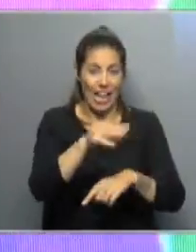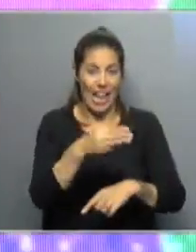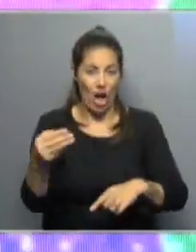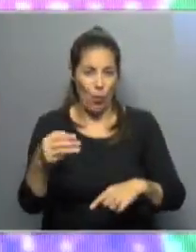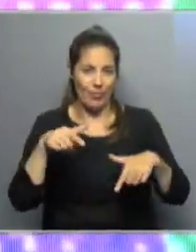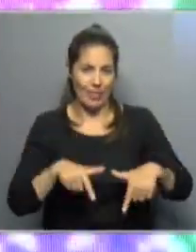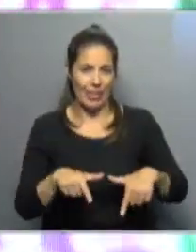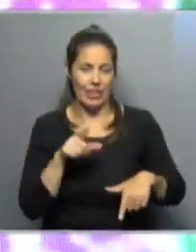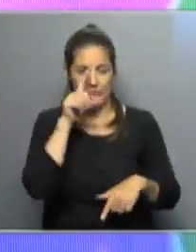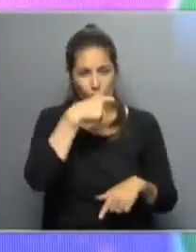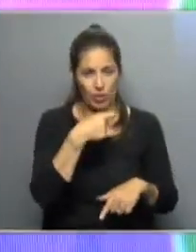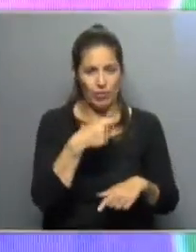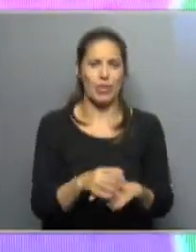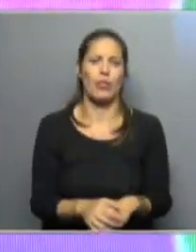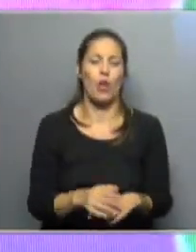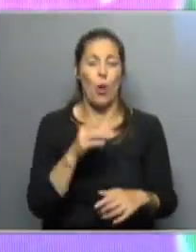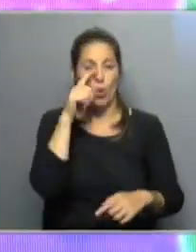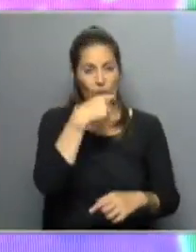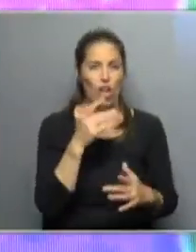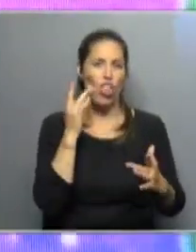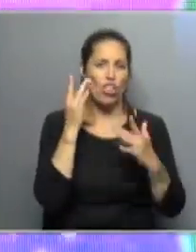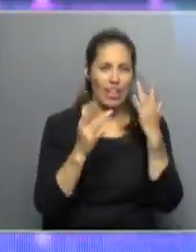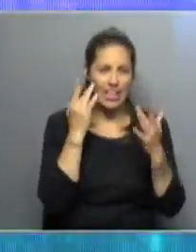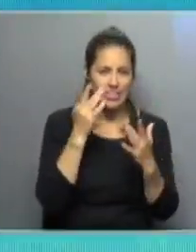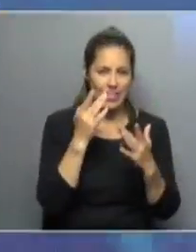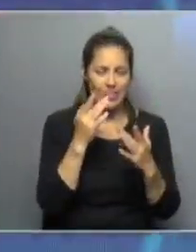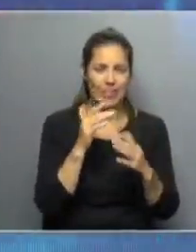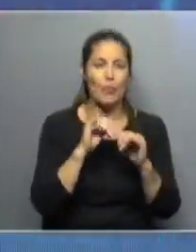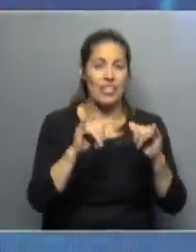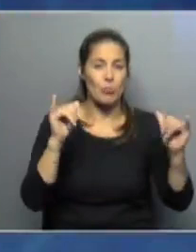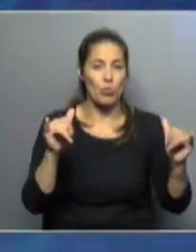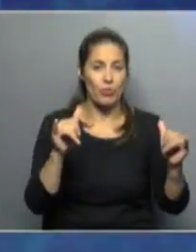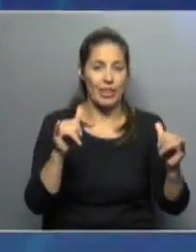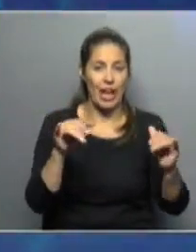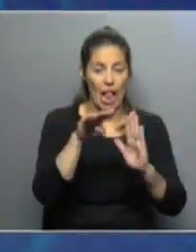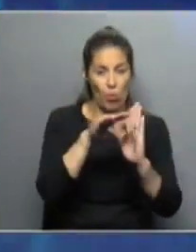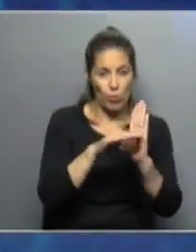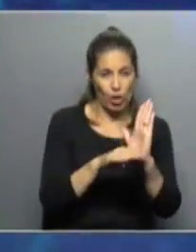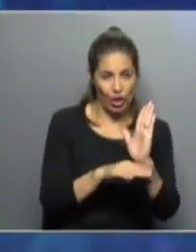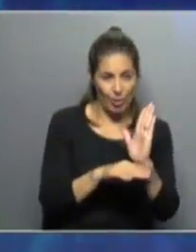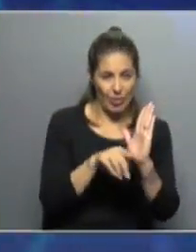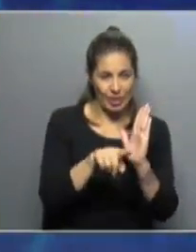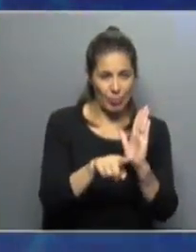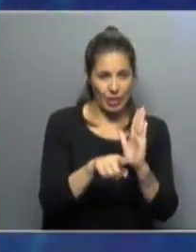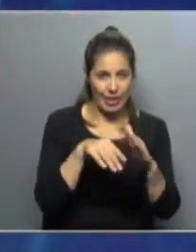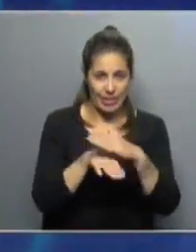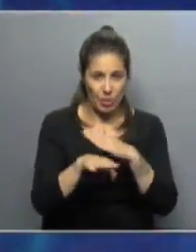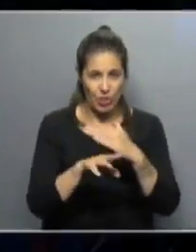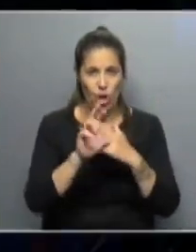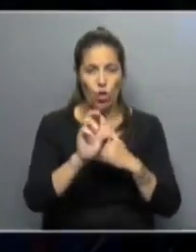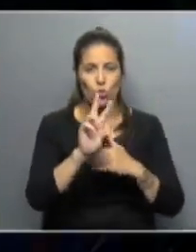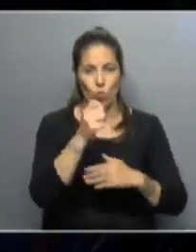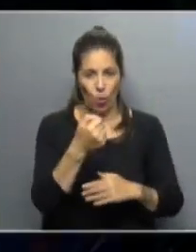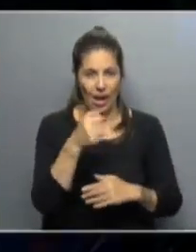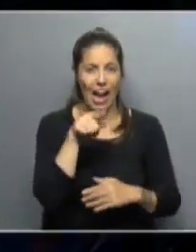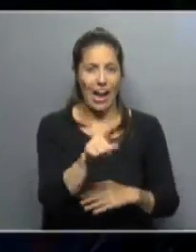Intendencia Montevideo de las Artes. Se publica este diario programa que lo manda a imprimir SUA. Y